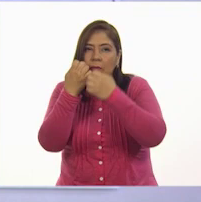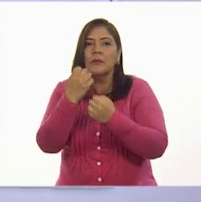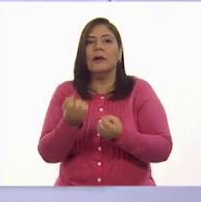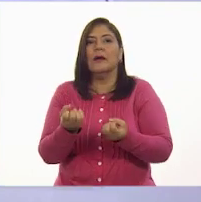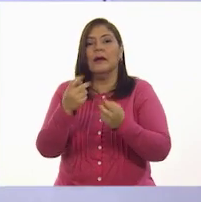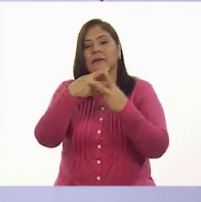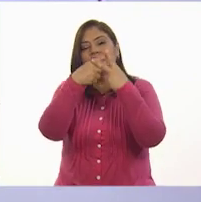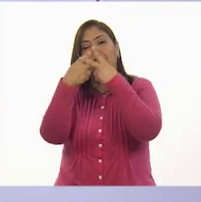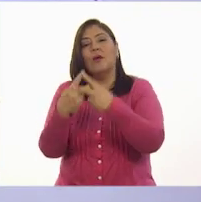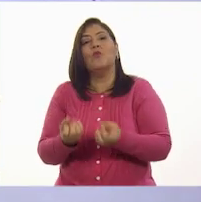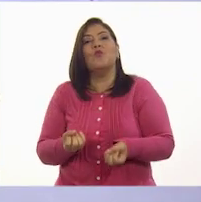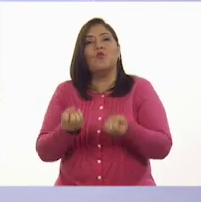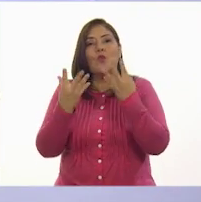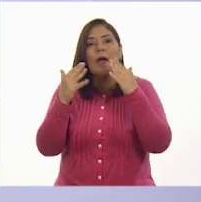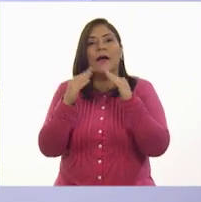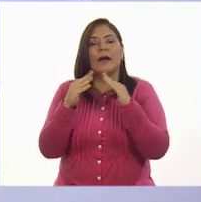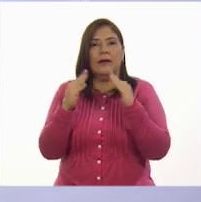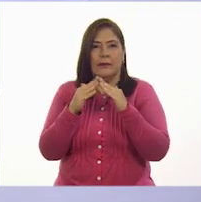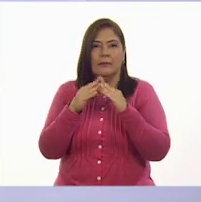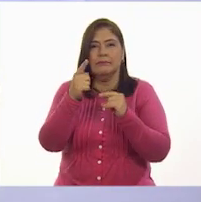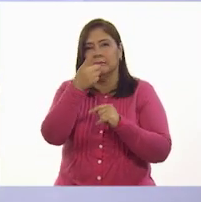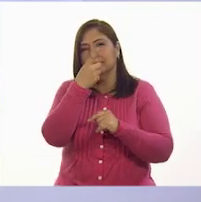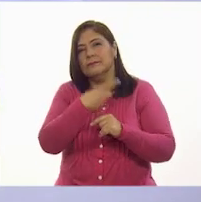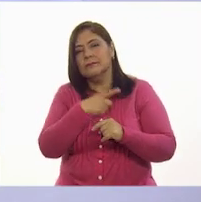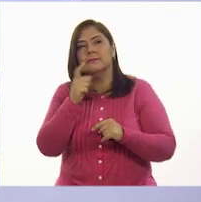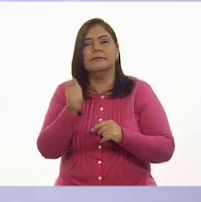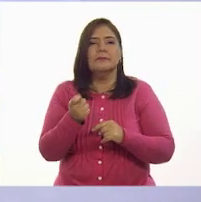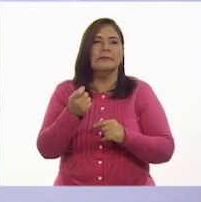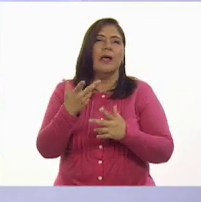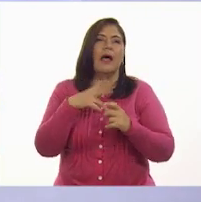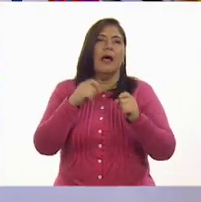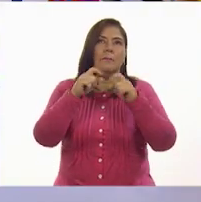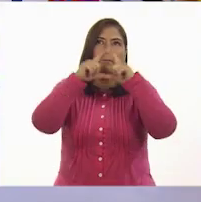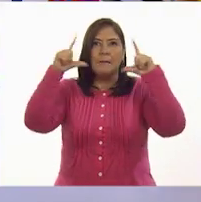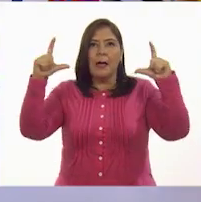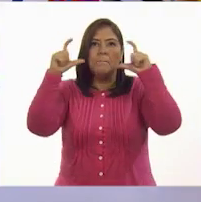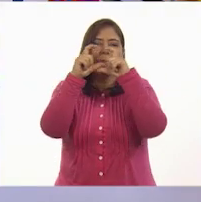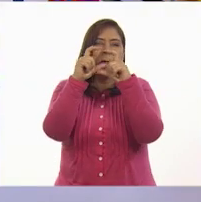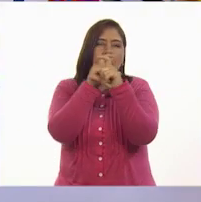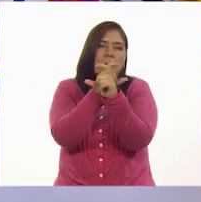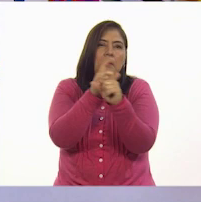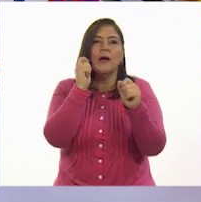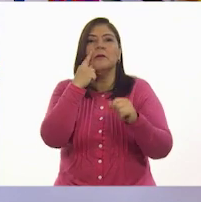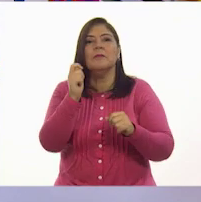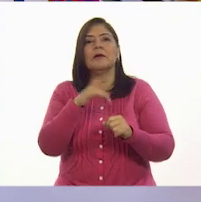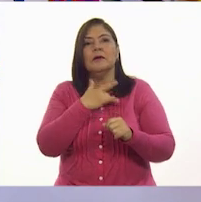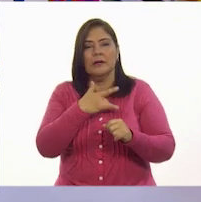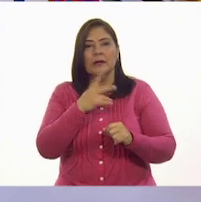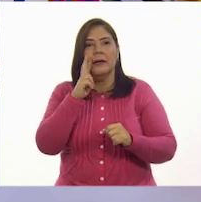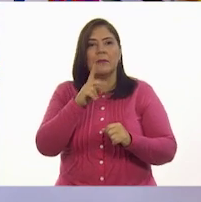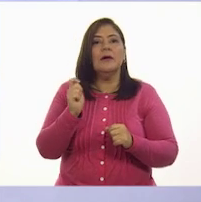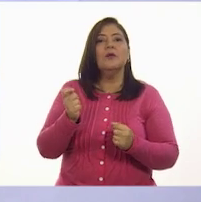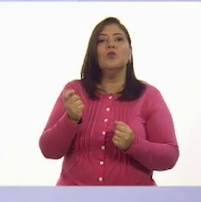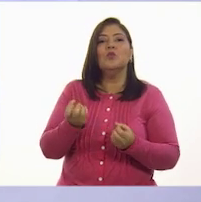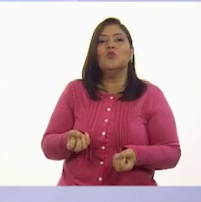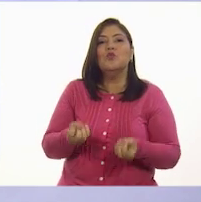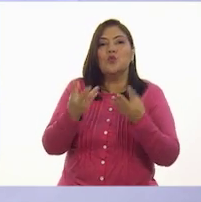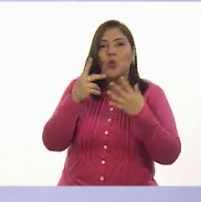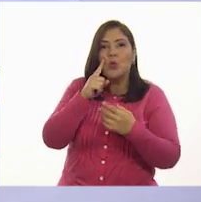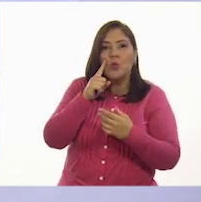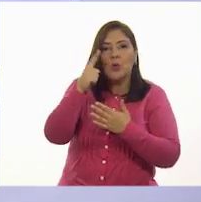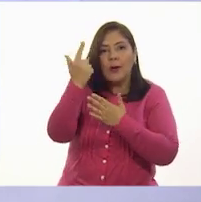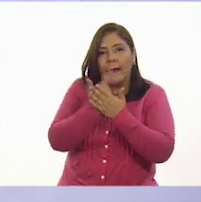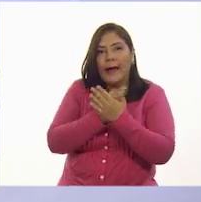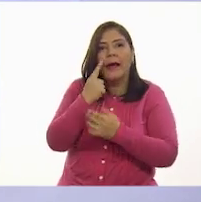que me digan. Observen bien. Tenemos algunas grandes, pequeñas, chiquitas. Cuéntenlas. ¿Cuántas